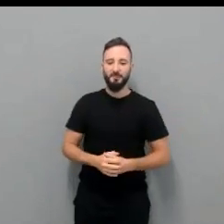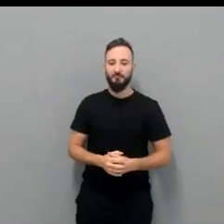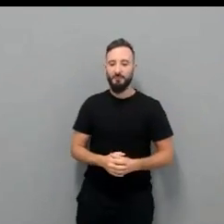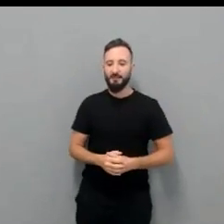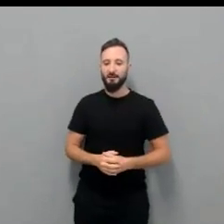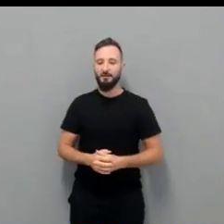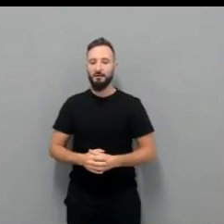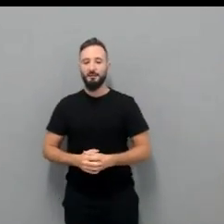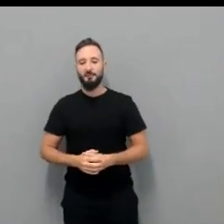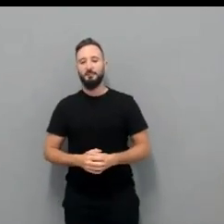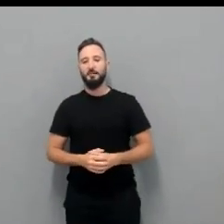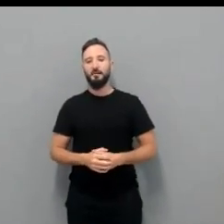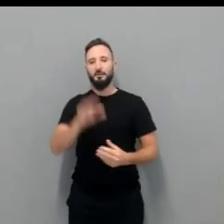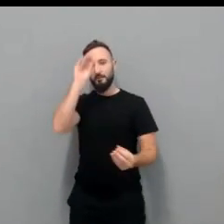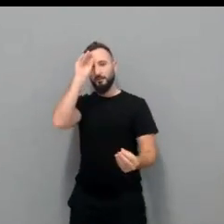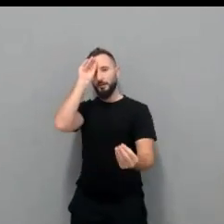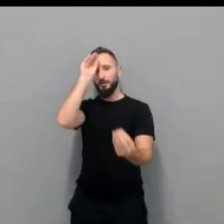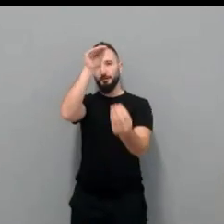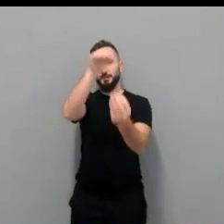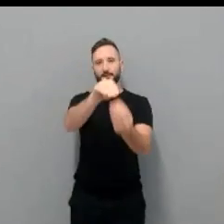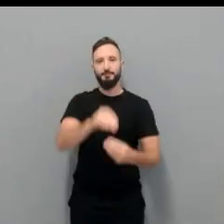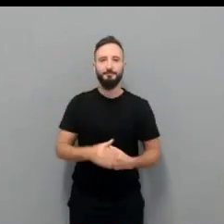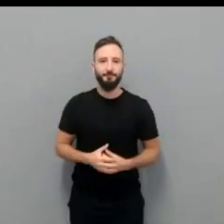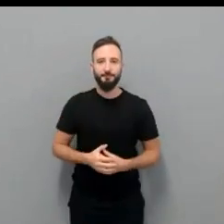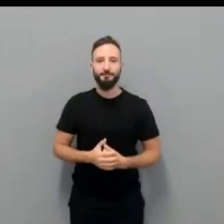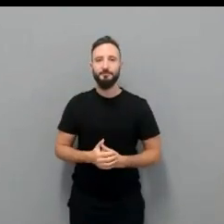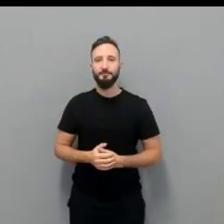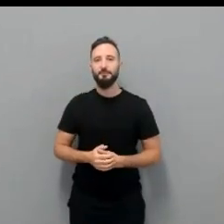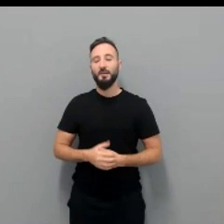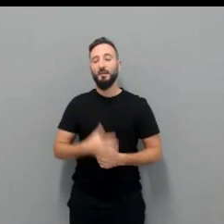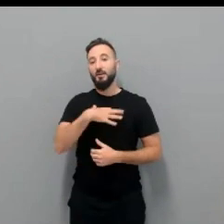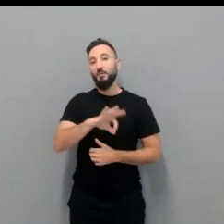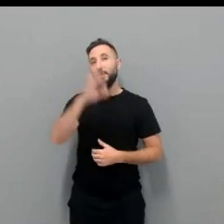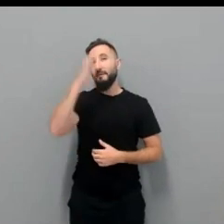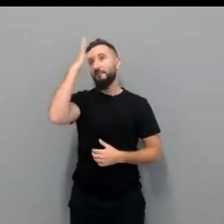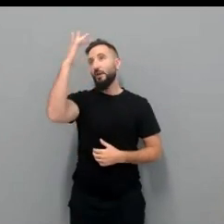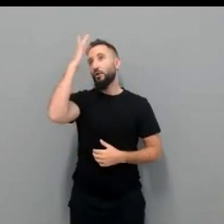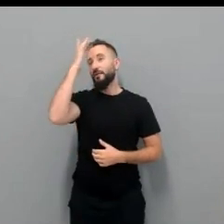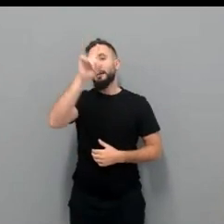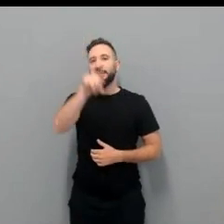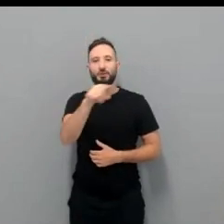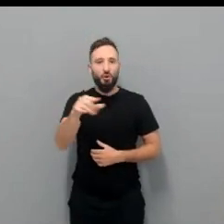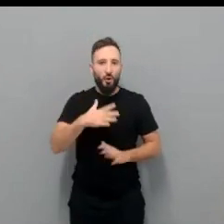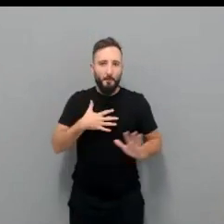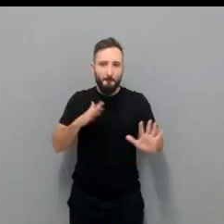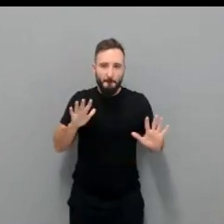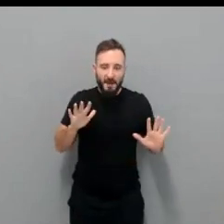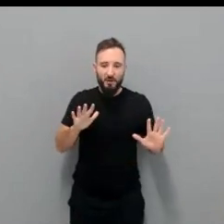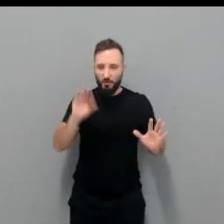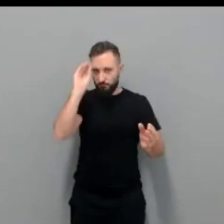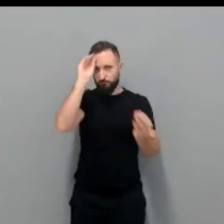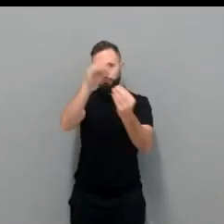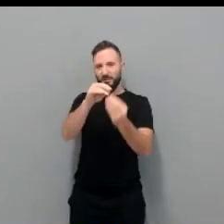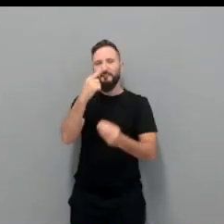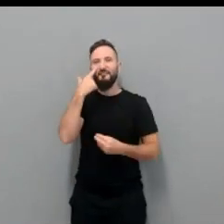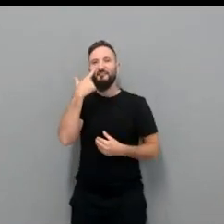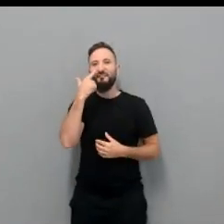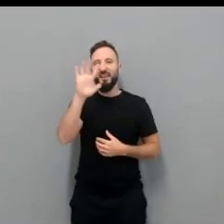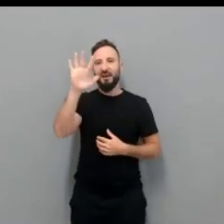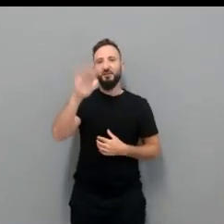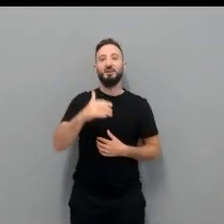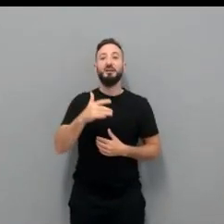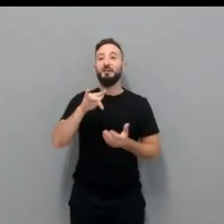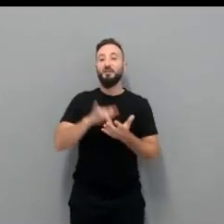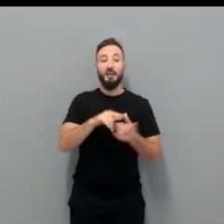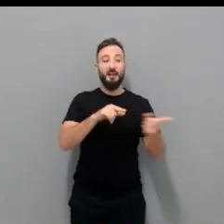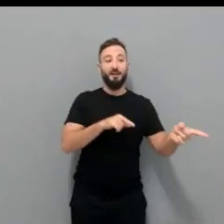Yo estoy muy de acuerdo. Yo no sé si me he levantado hoy un poco filosófica, pero fijaos que es como uno se